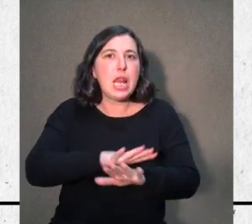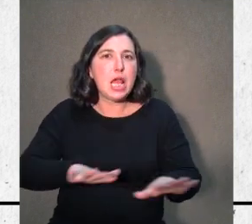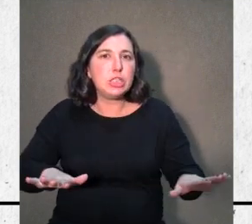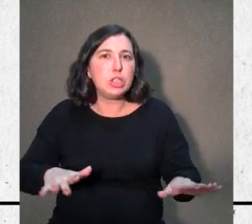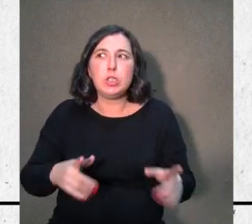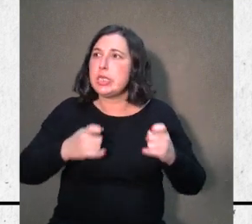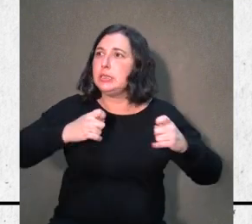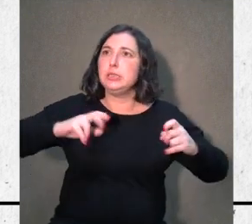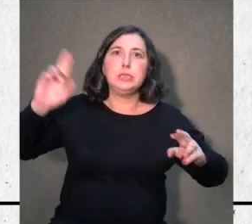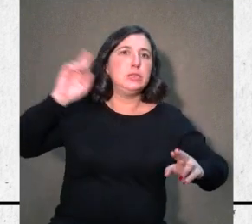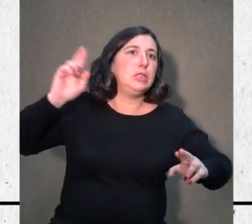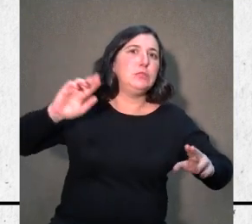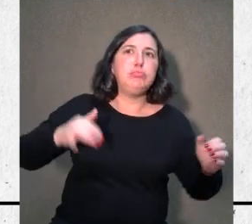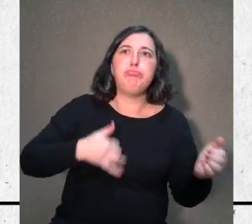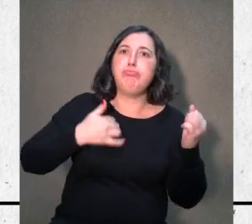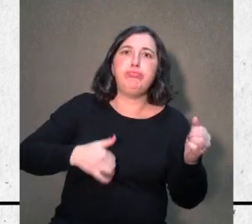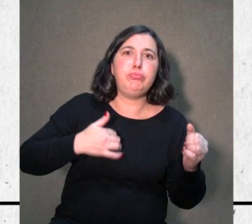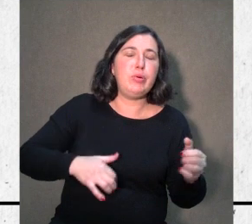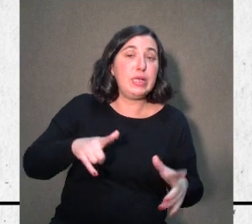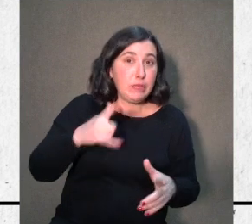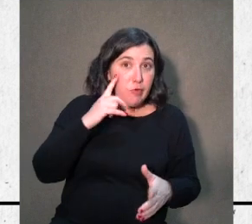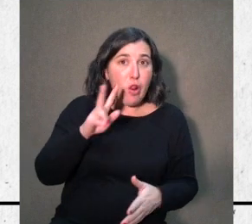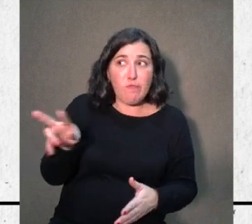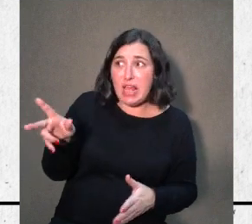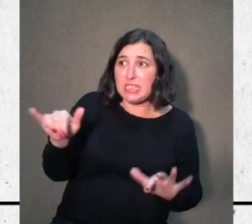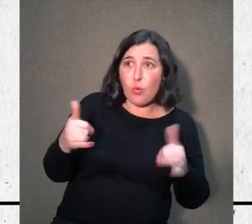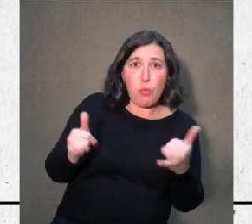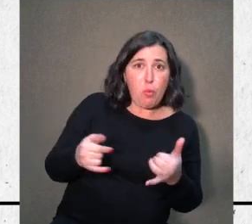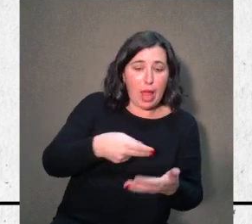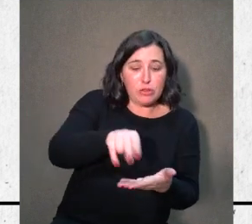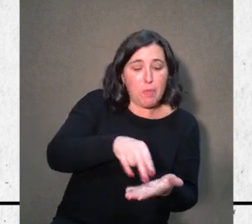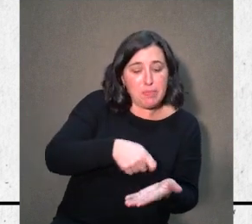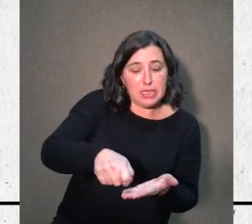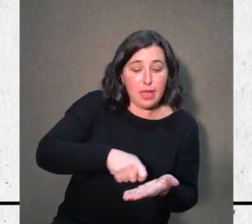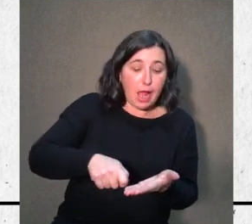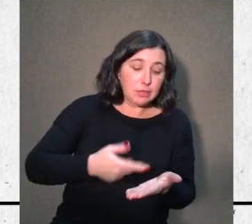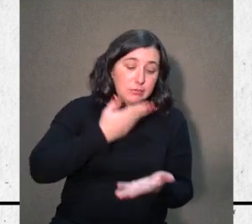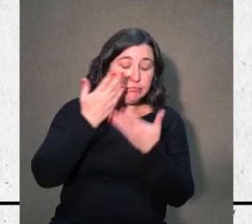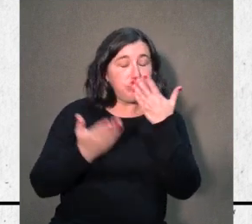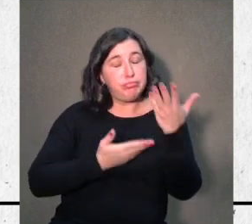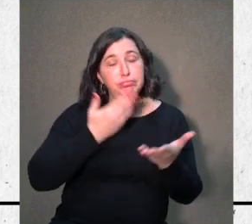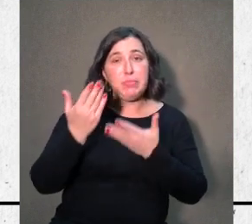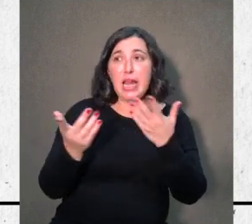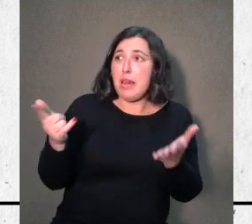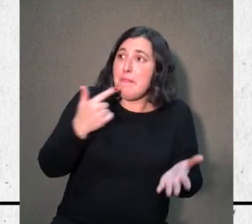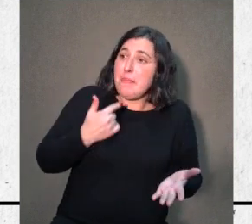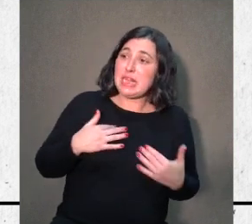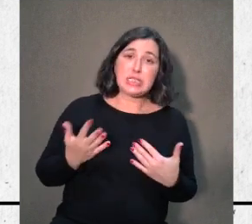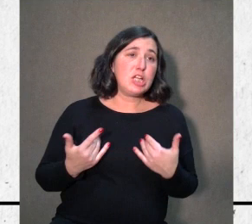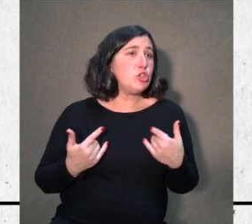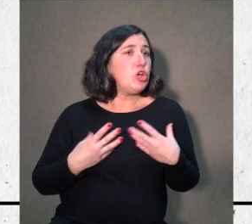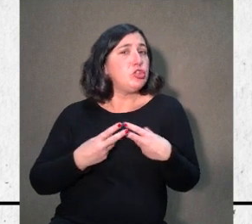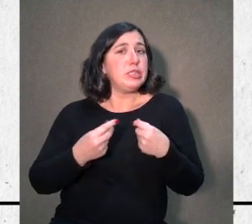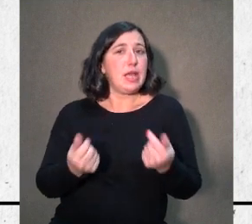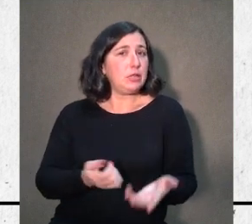cual lo escuchás. Él está en su cuarto jugando, pintando lo que sea y canta todo el tiempo. Y él me decía, mamá, es algo que yo siento que tengo que